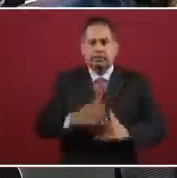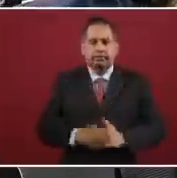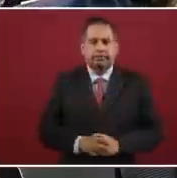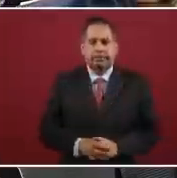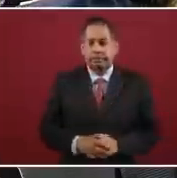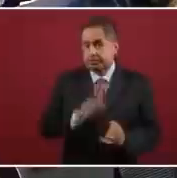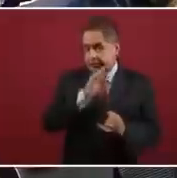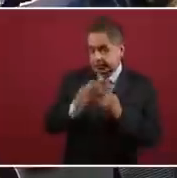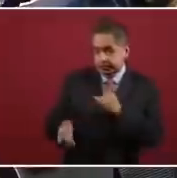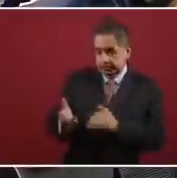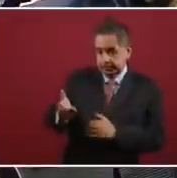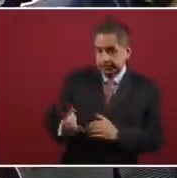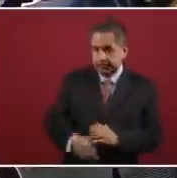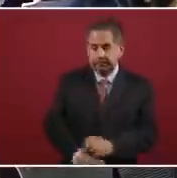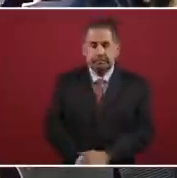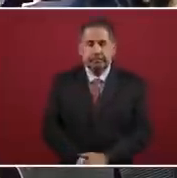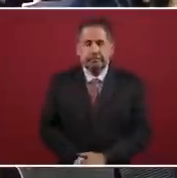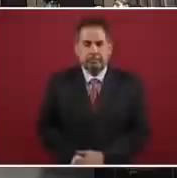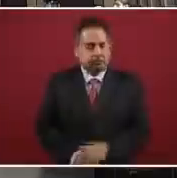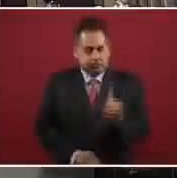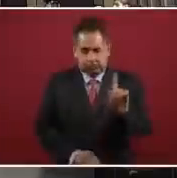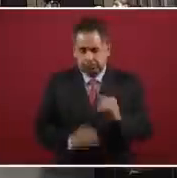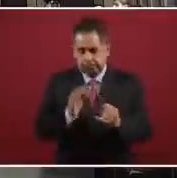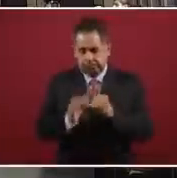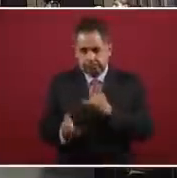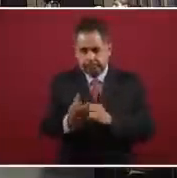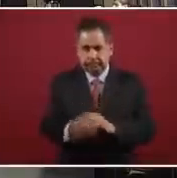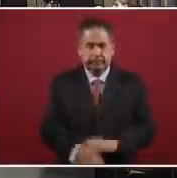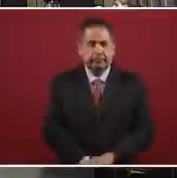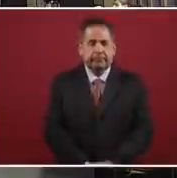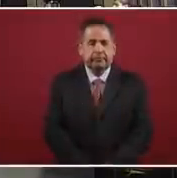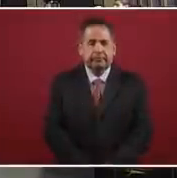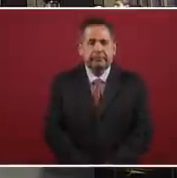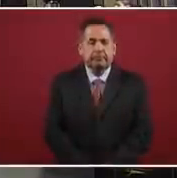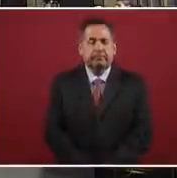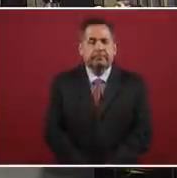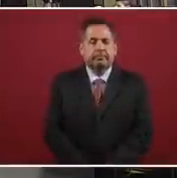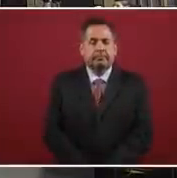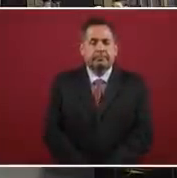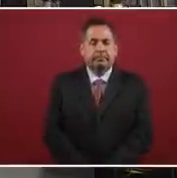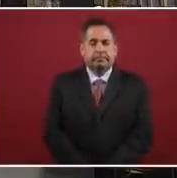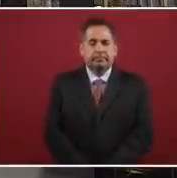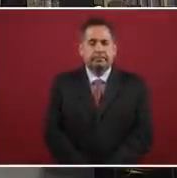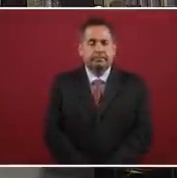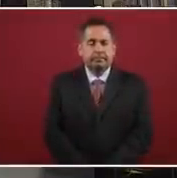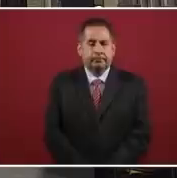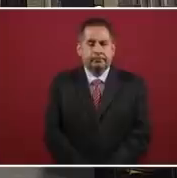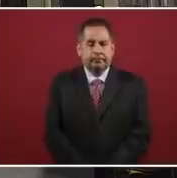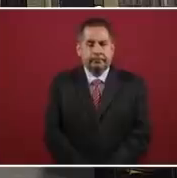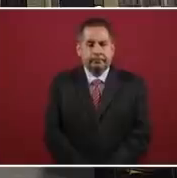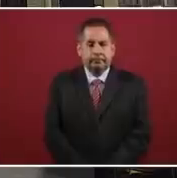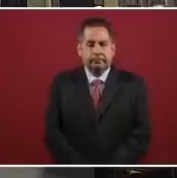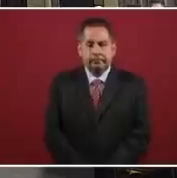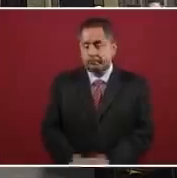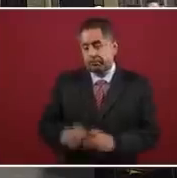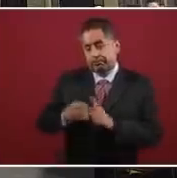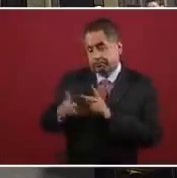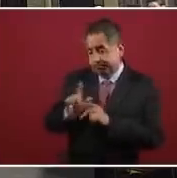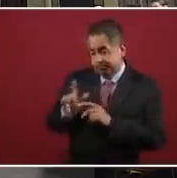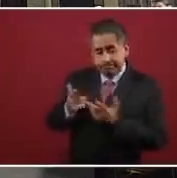más. Una más. Ya para… Sí. Estamos empezando la